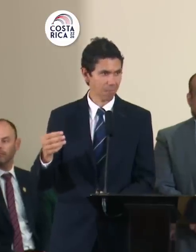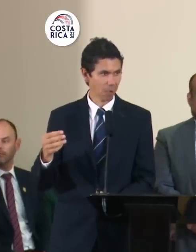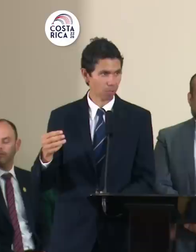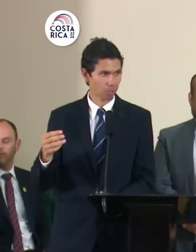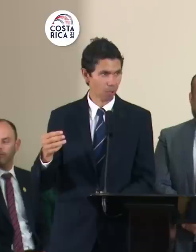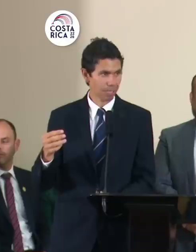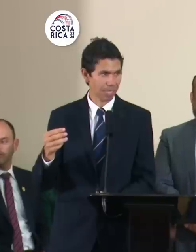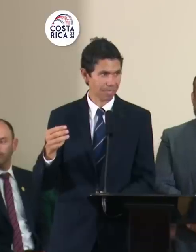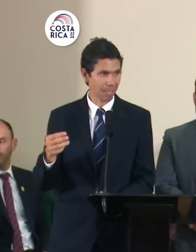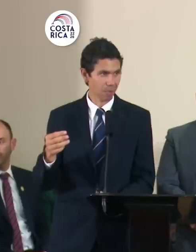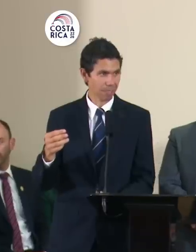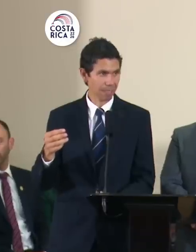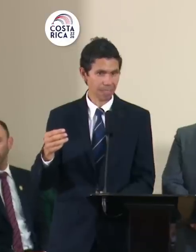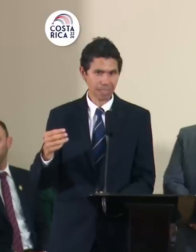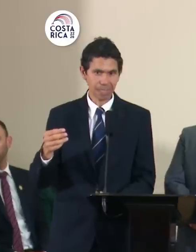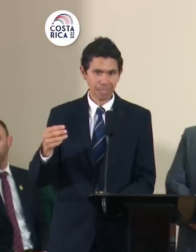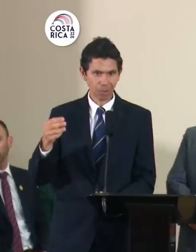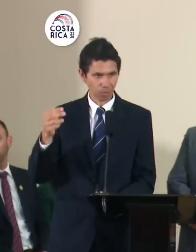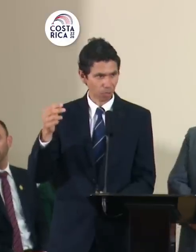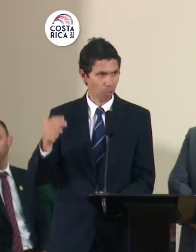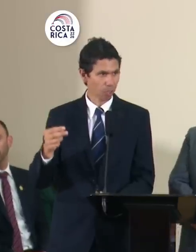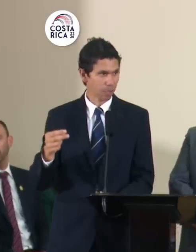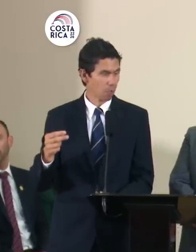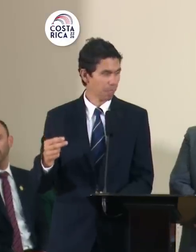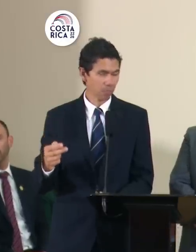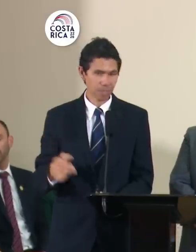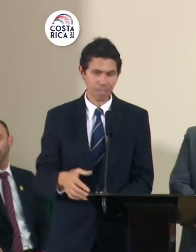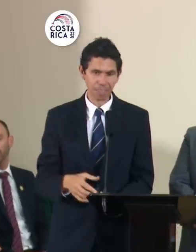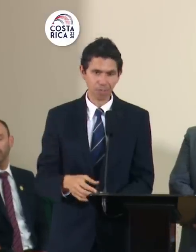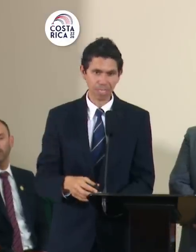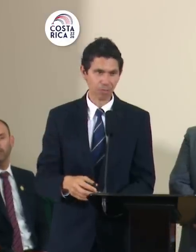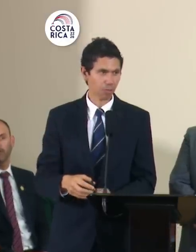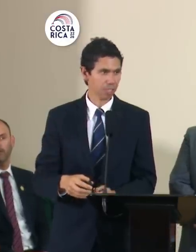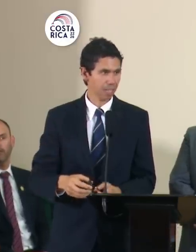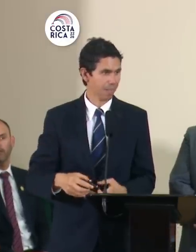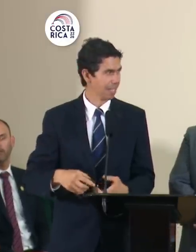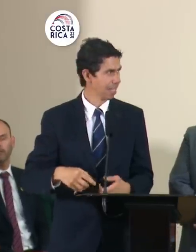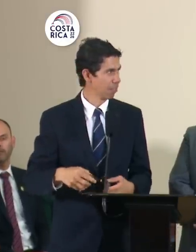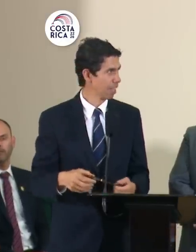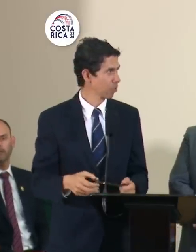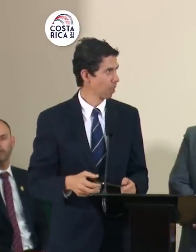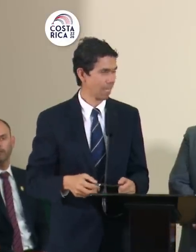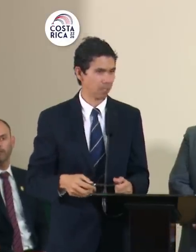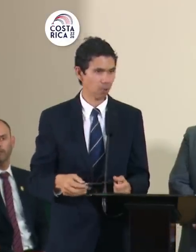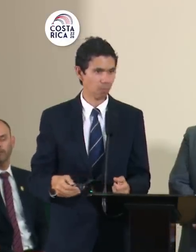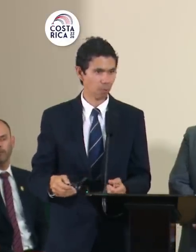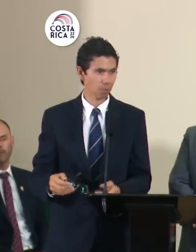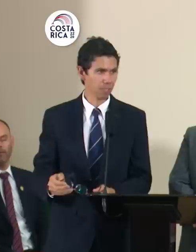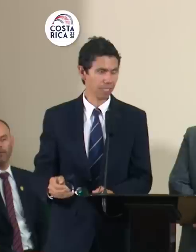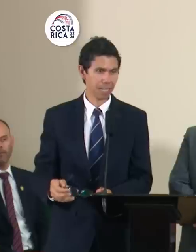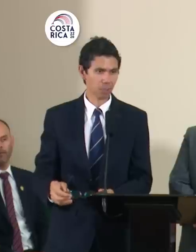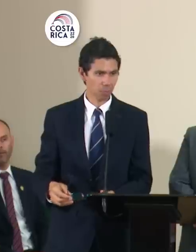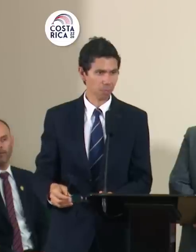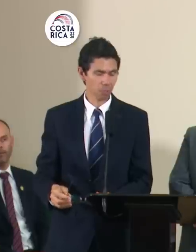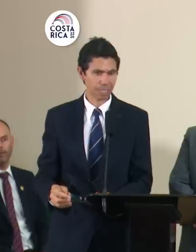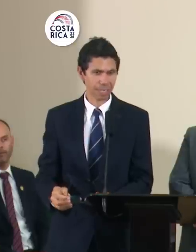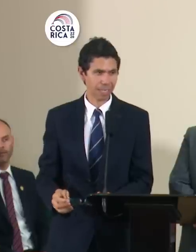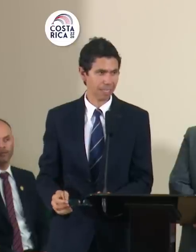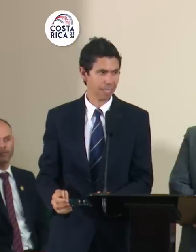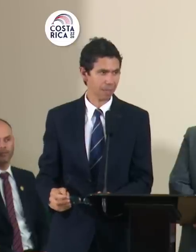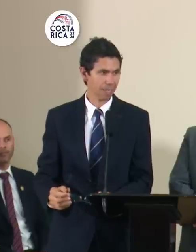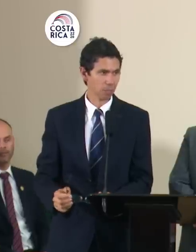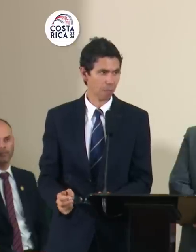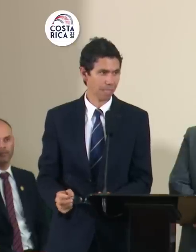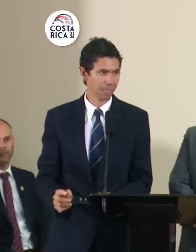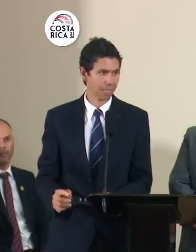tenemos el pésimo control de las aguas, con todos los derrumbes y hundimientos que eso conlleva y el riesgo que eso produce. Ya tuvimos